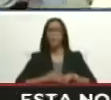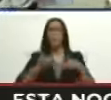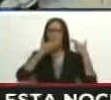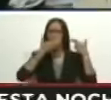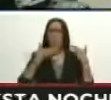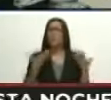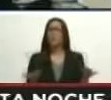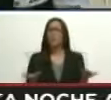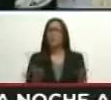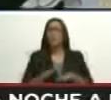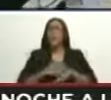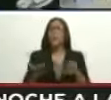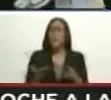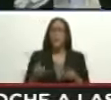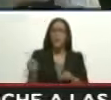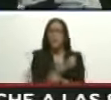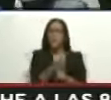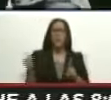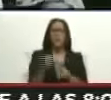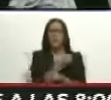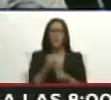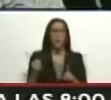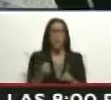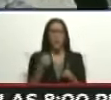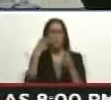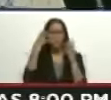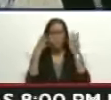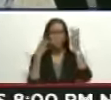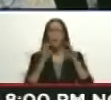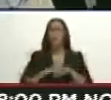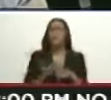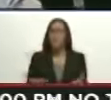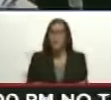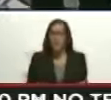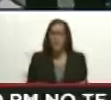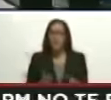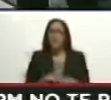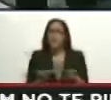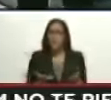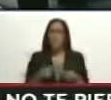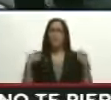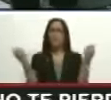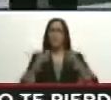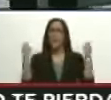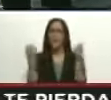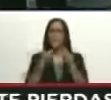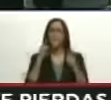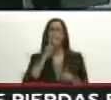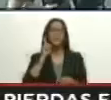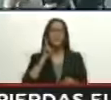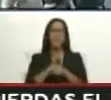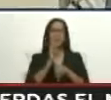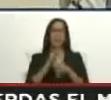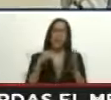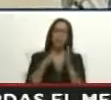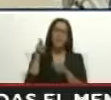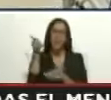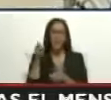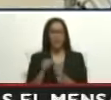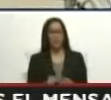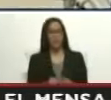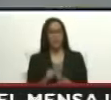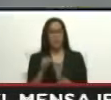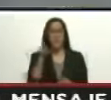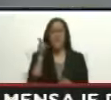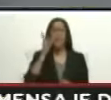secuestraron? ¿Por qué lo torturaron? Porque esa campaña es de infamia y de mentiras contra él. Alex Saab era un